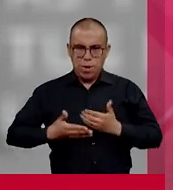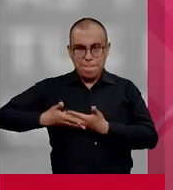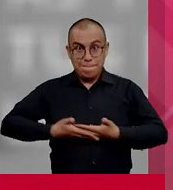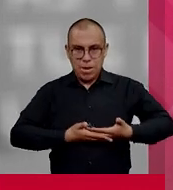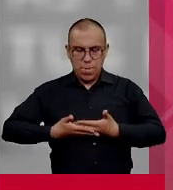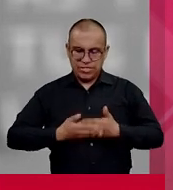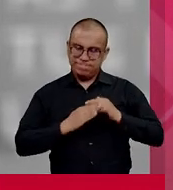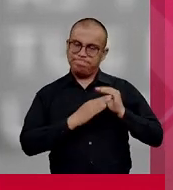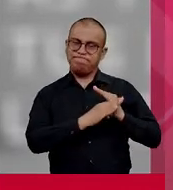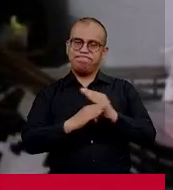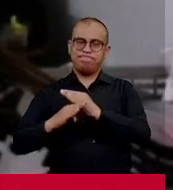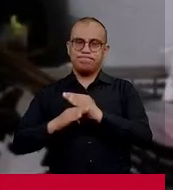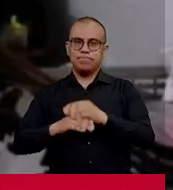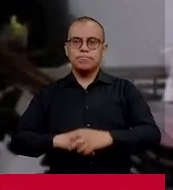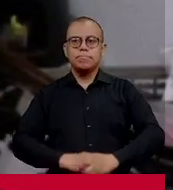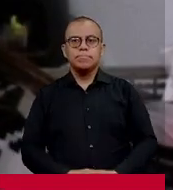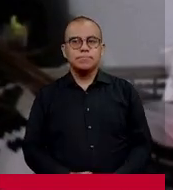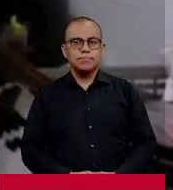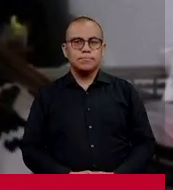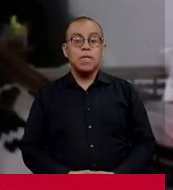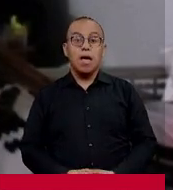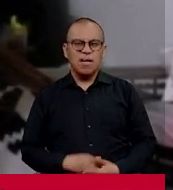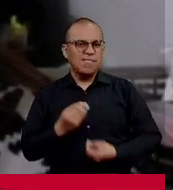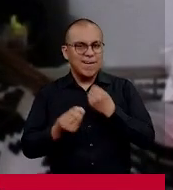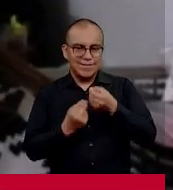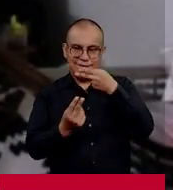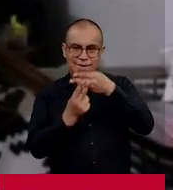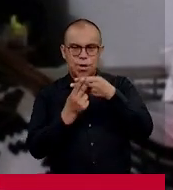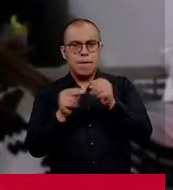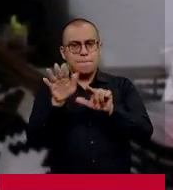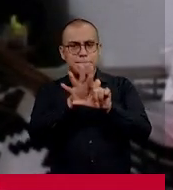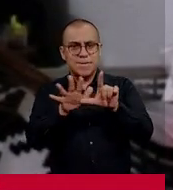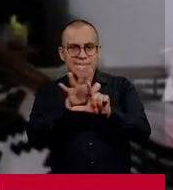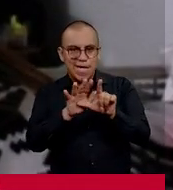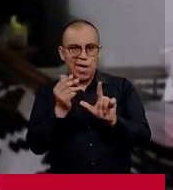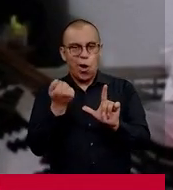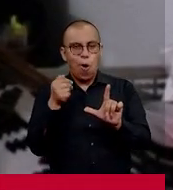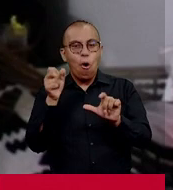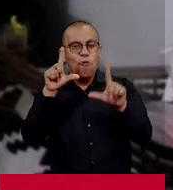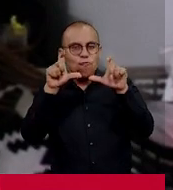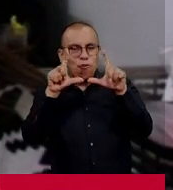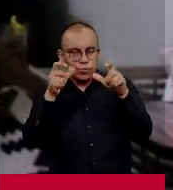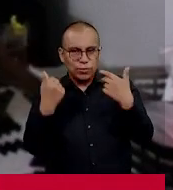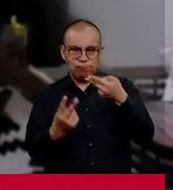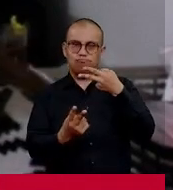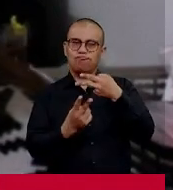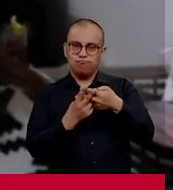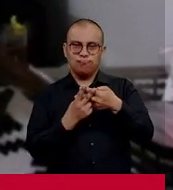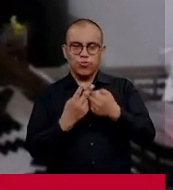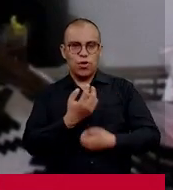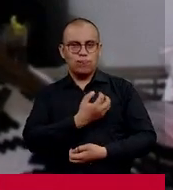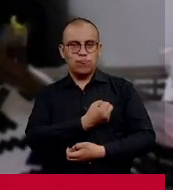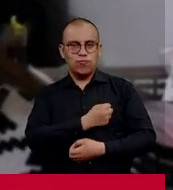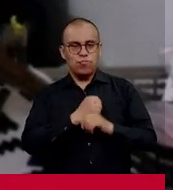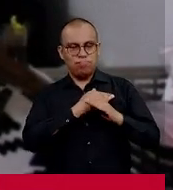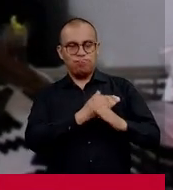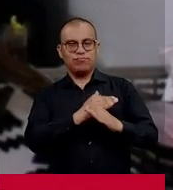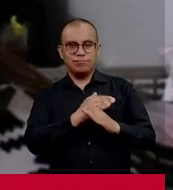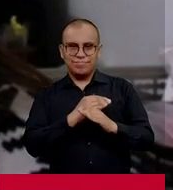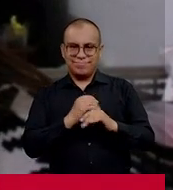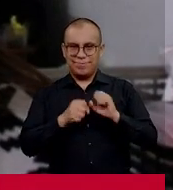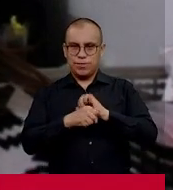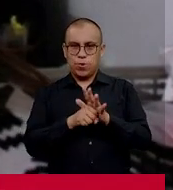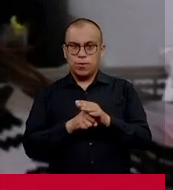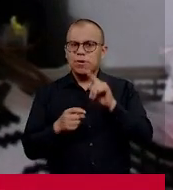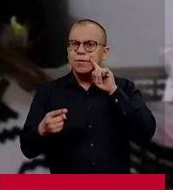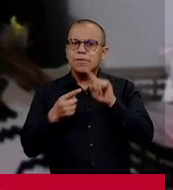bebés. Que suban su foto, video o historia con el numeral Yo Lacto Contra el COVID. La